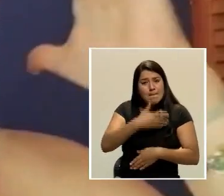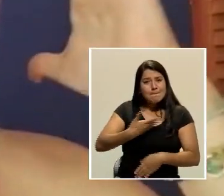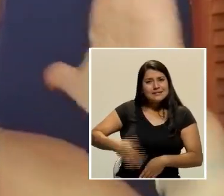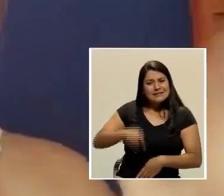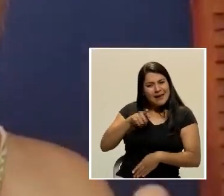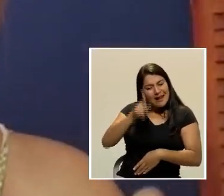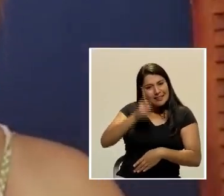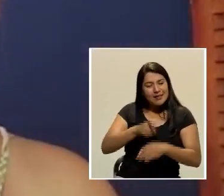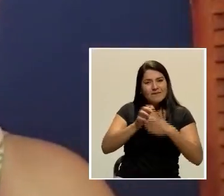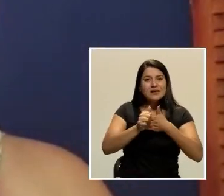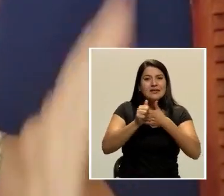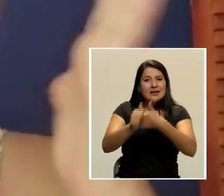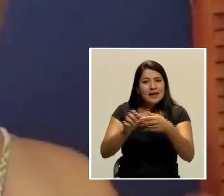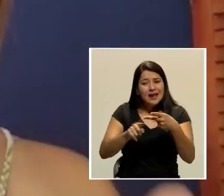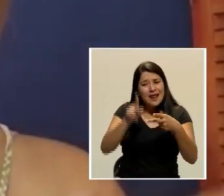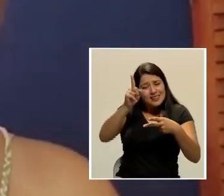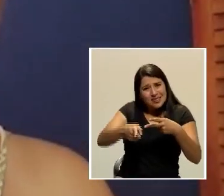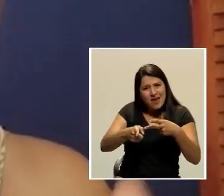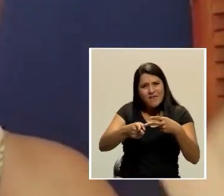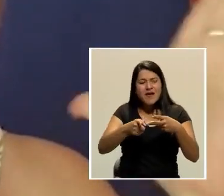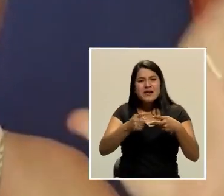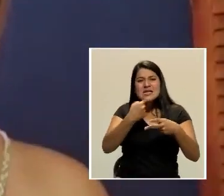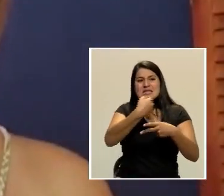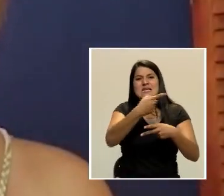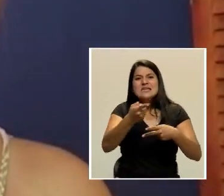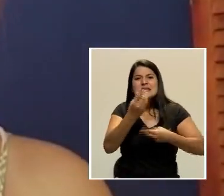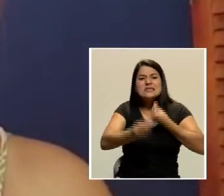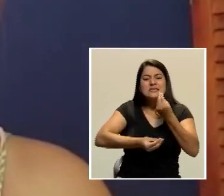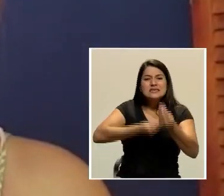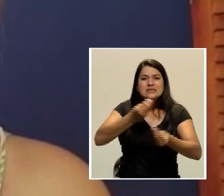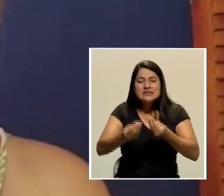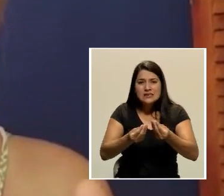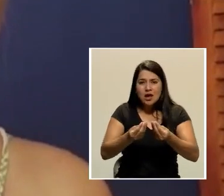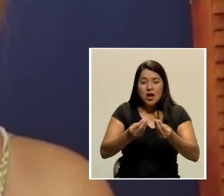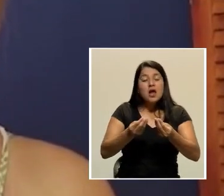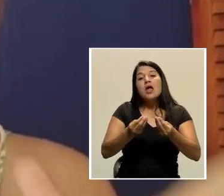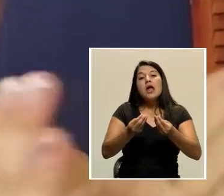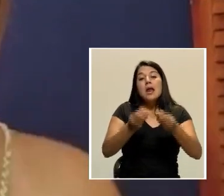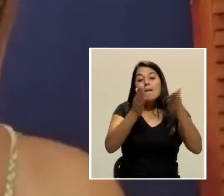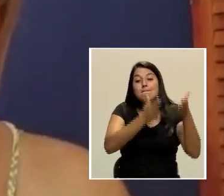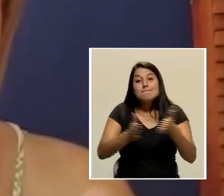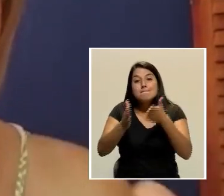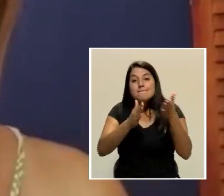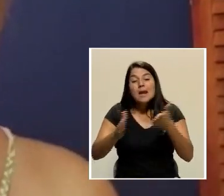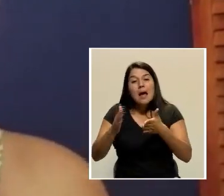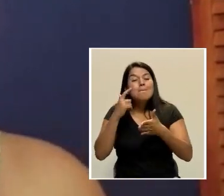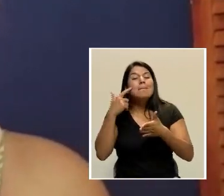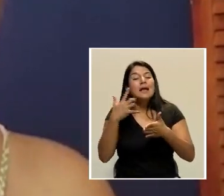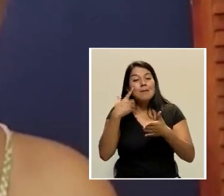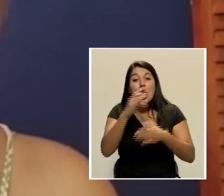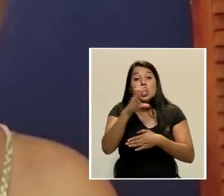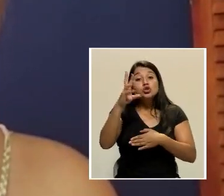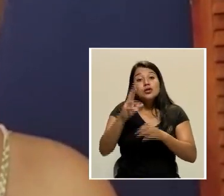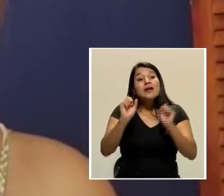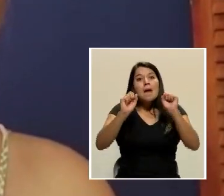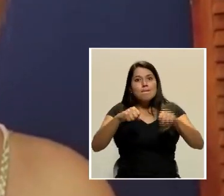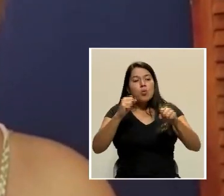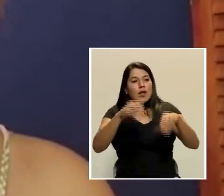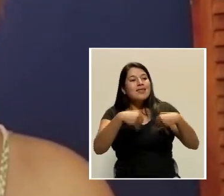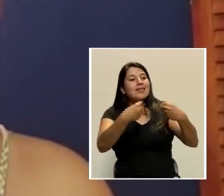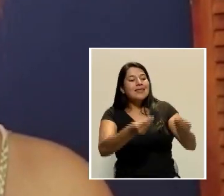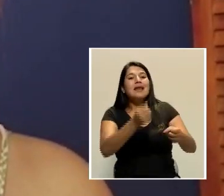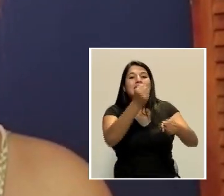diputados y diputadas estamos para ayudarle y para aprobar leyes de la República que permitan aliviar la situación, pero el que conduce el timón de